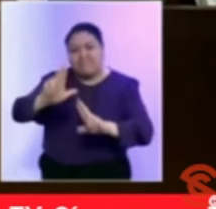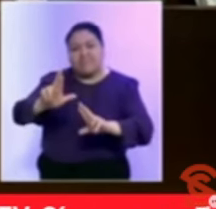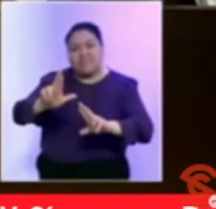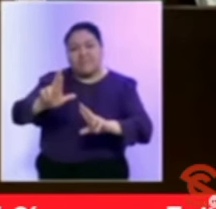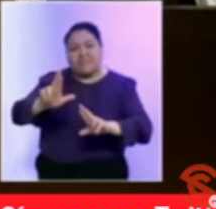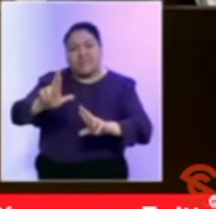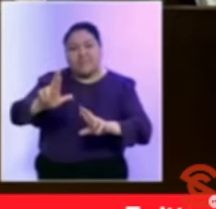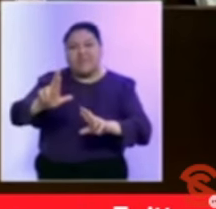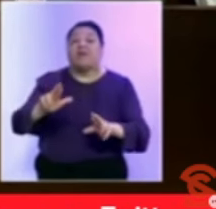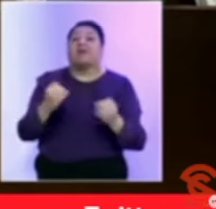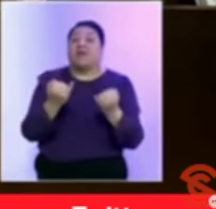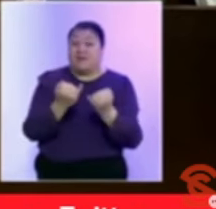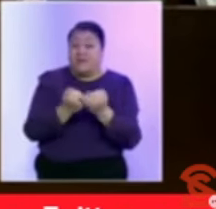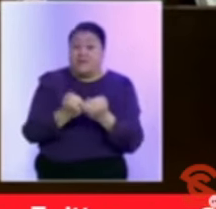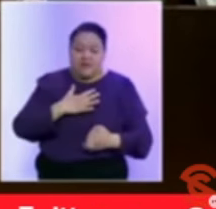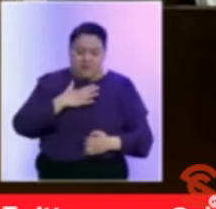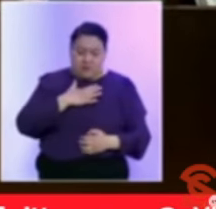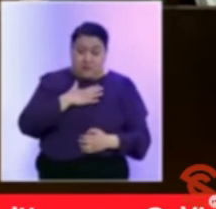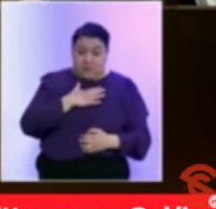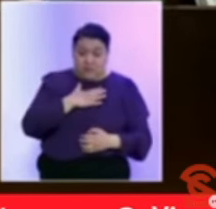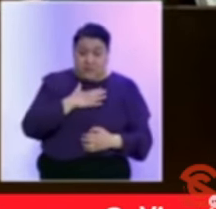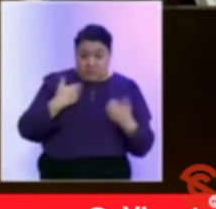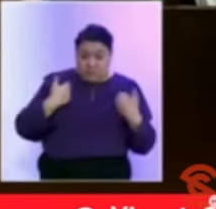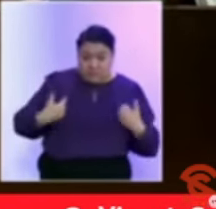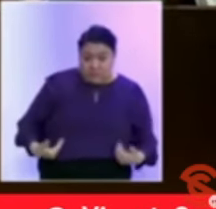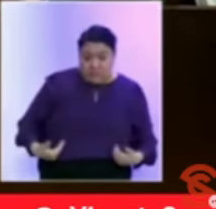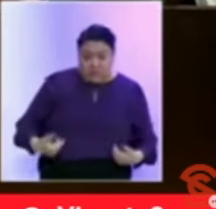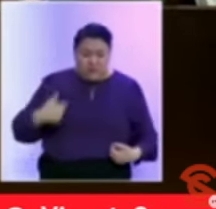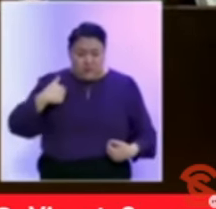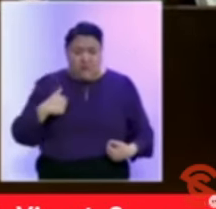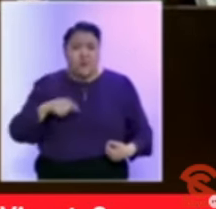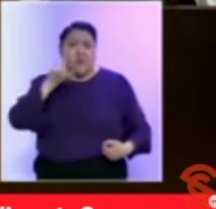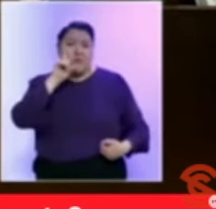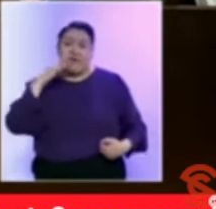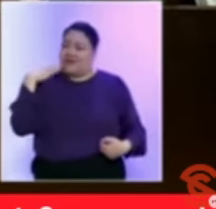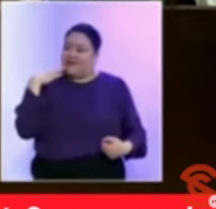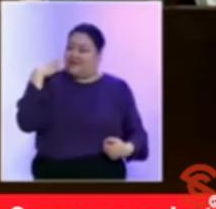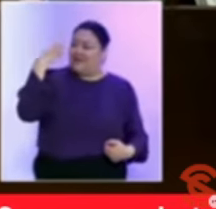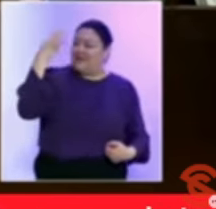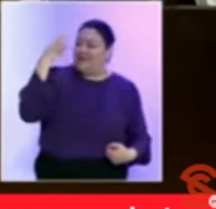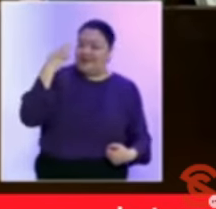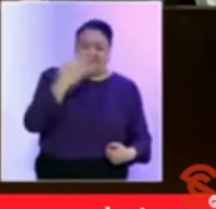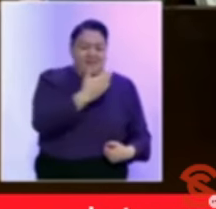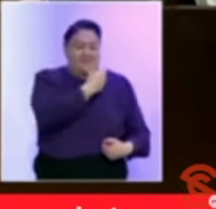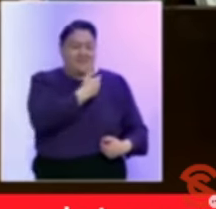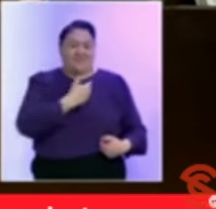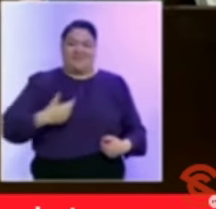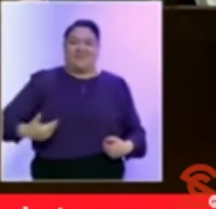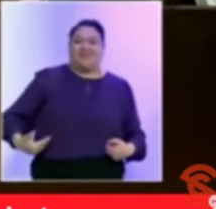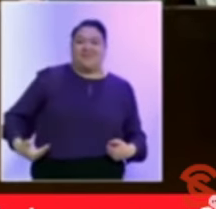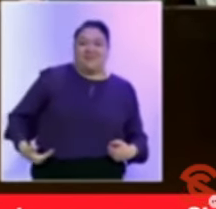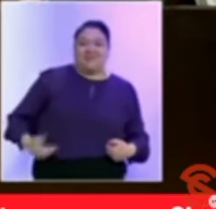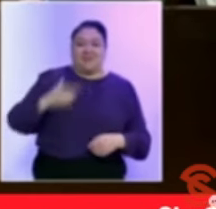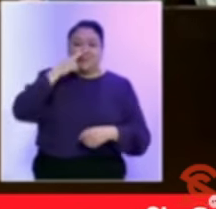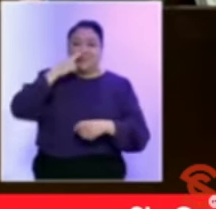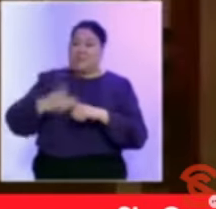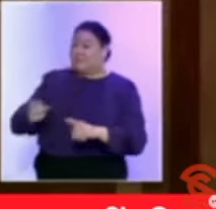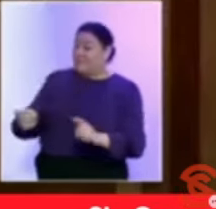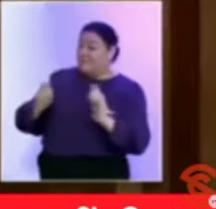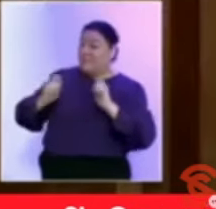no solo me refiero a mi persona como presidenta electa y la responsabilidad que me